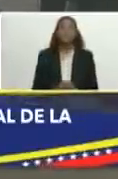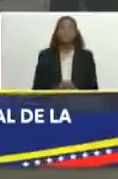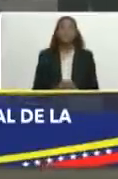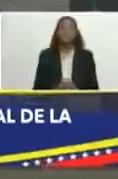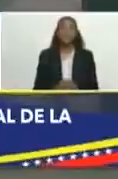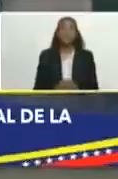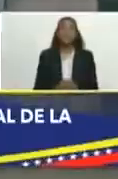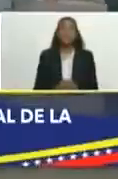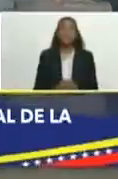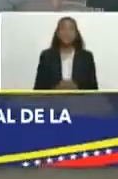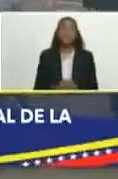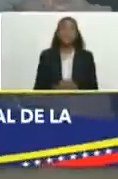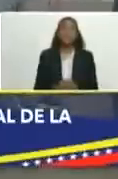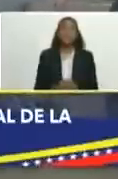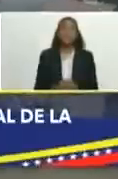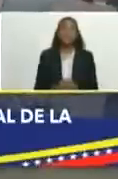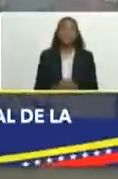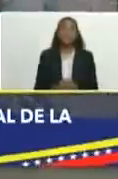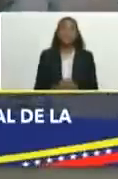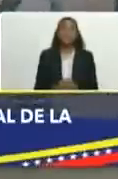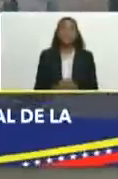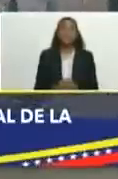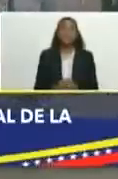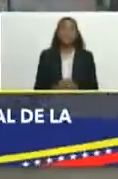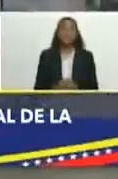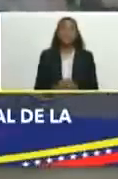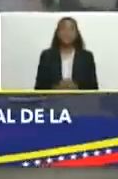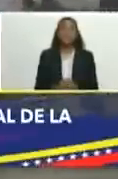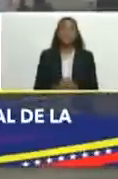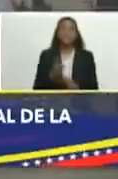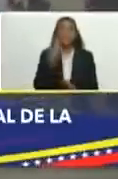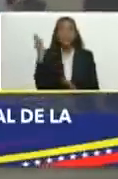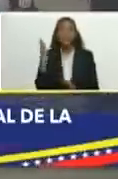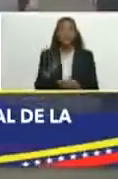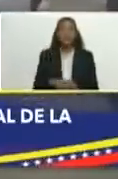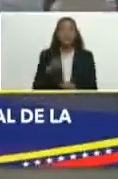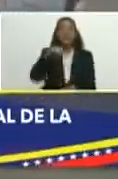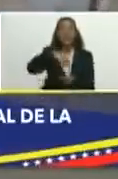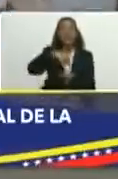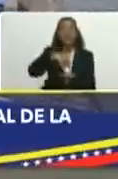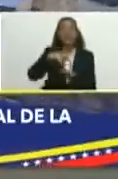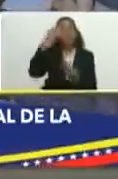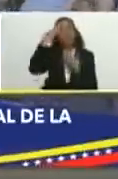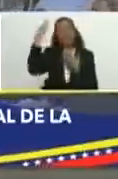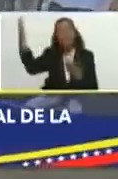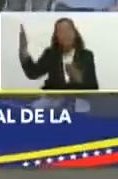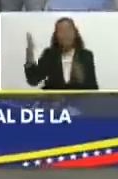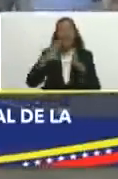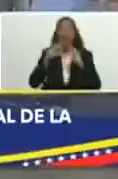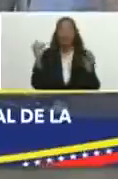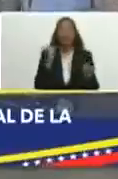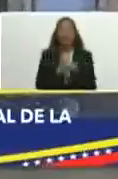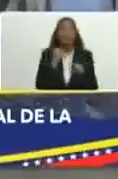combatiente de Nancy, de Carabobo. Bueno, mi saludo a los trabajadores,